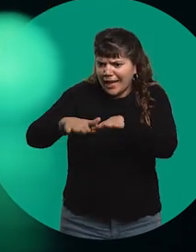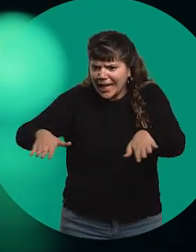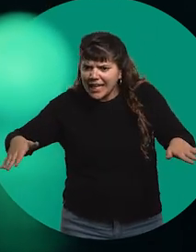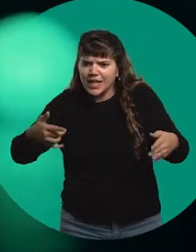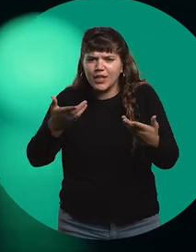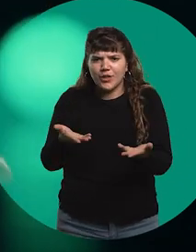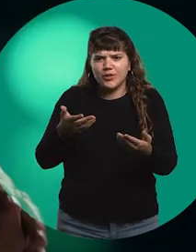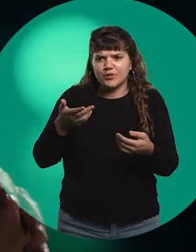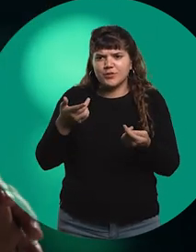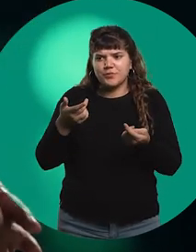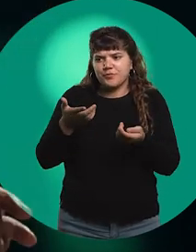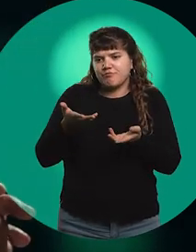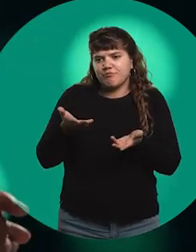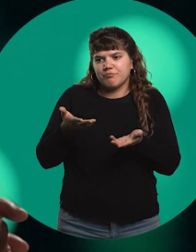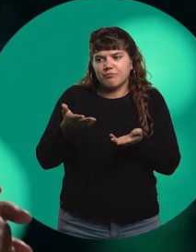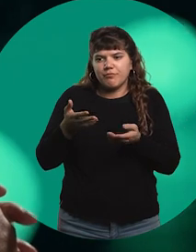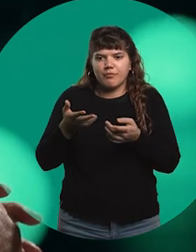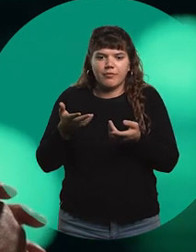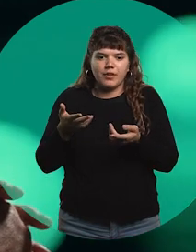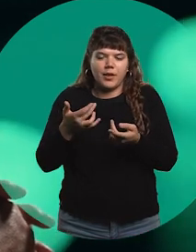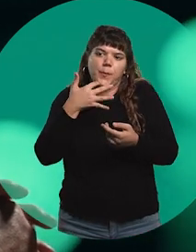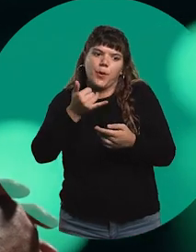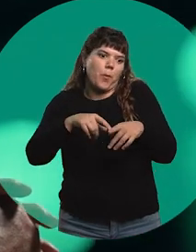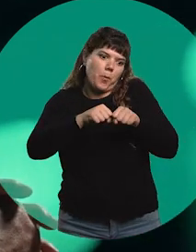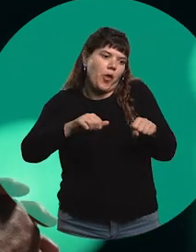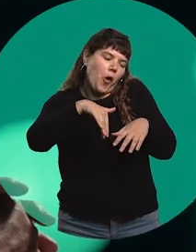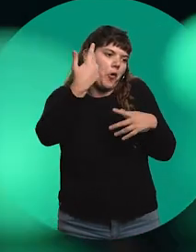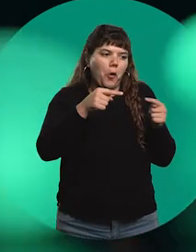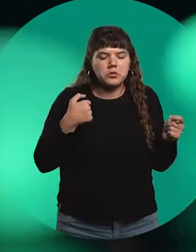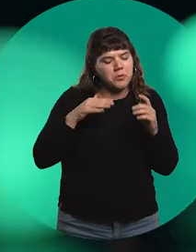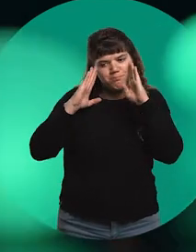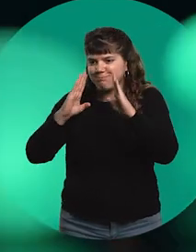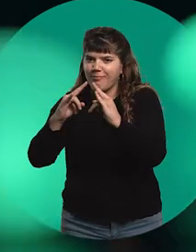Cuando vos podías estar haciendo otra cosa.